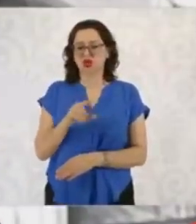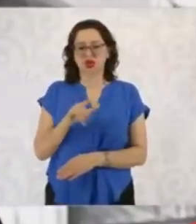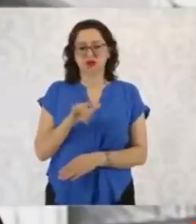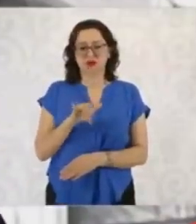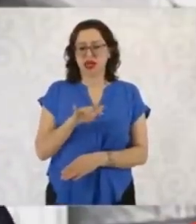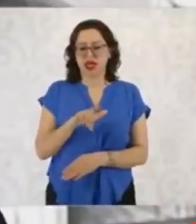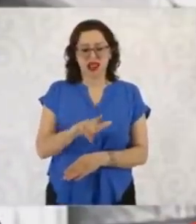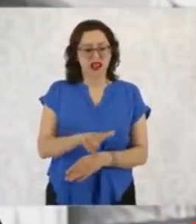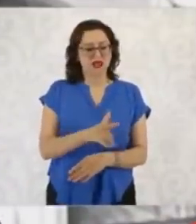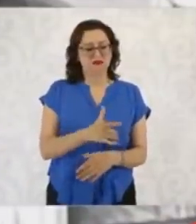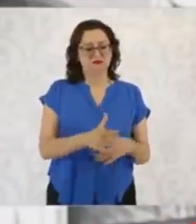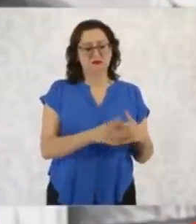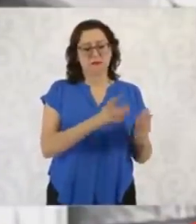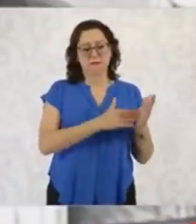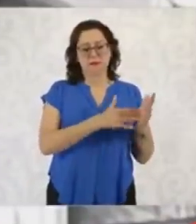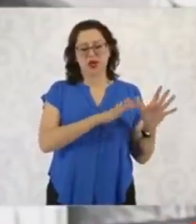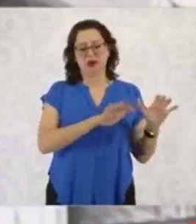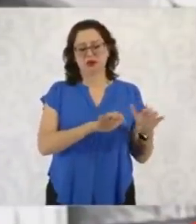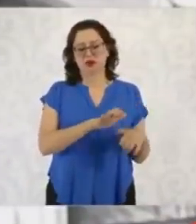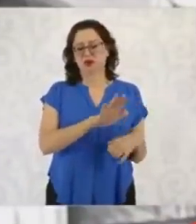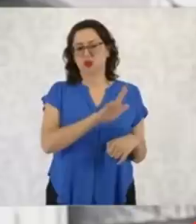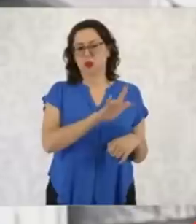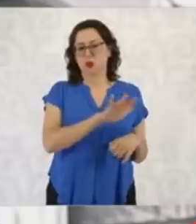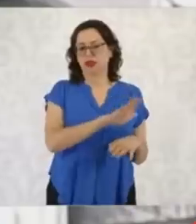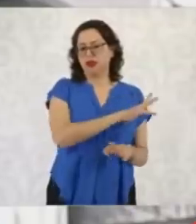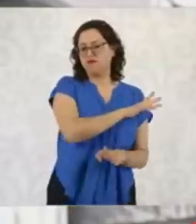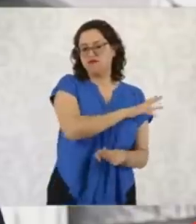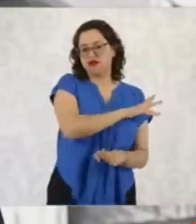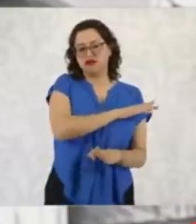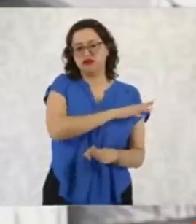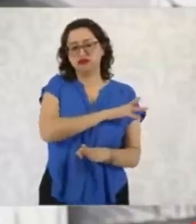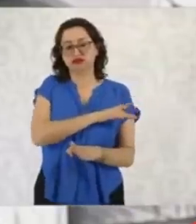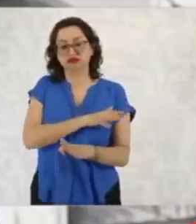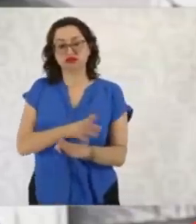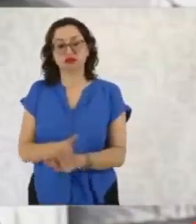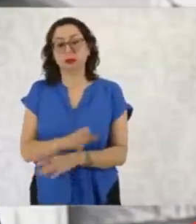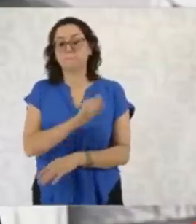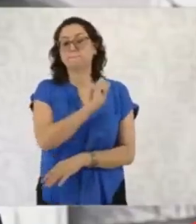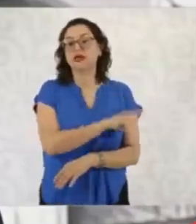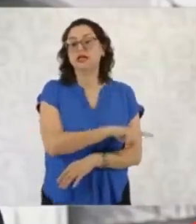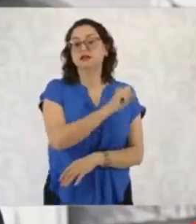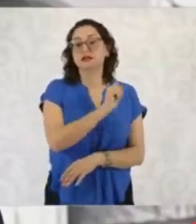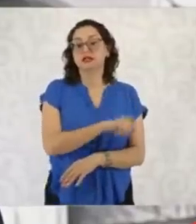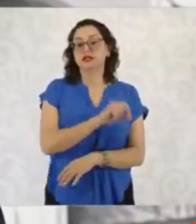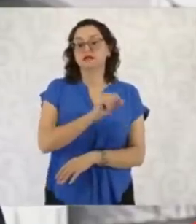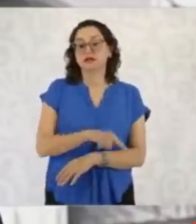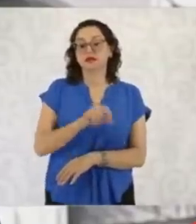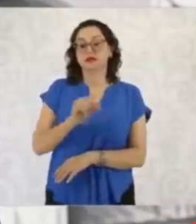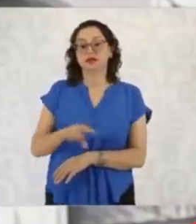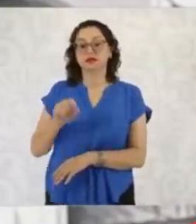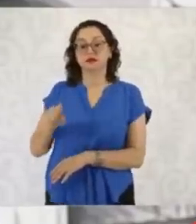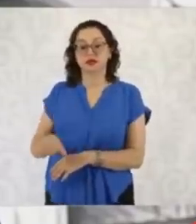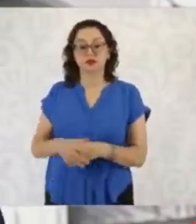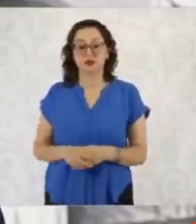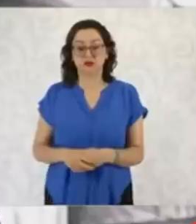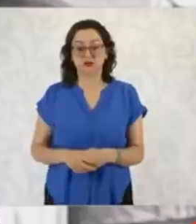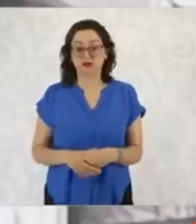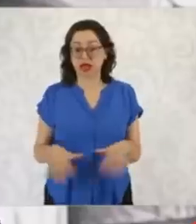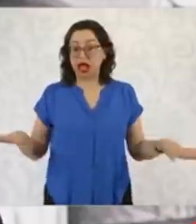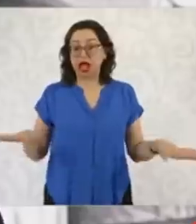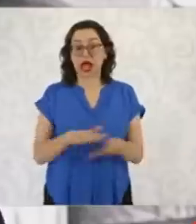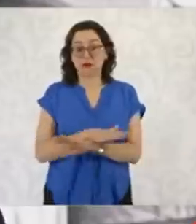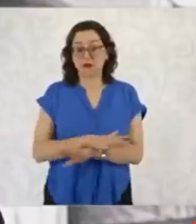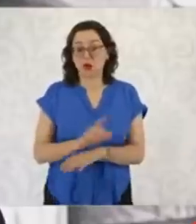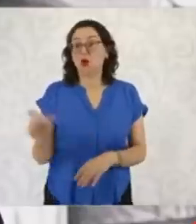como parte del sistema político mexicano. Esa es la verdad. El cambio vino en